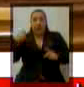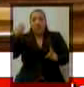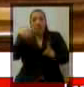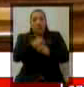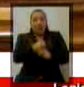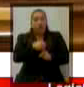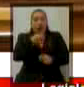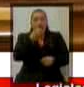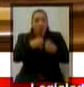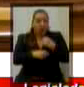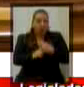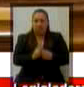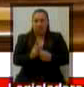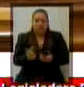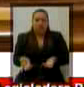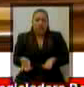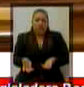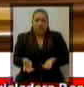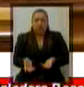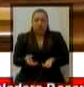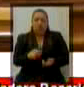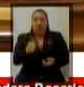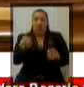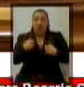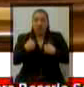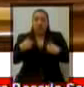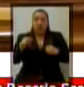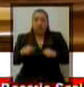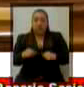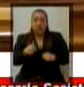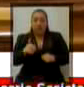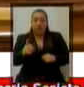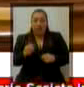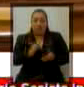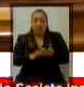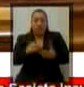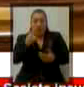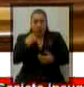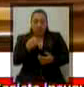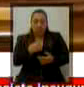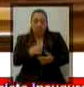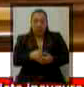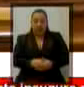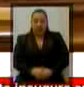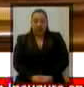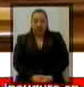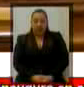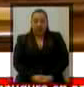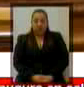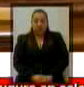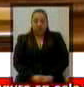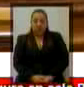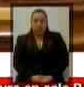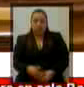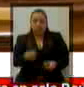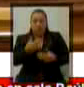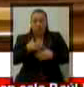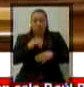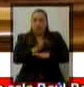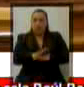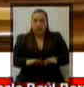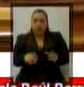otro simio, ¿no? Es decir, los animales superiores, con excepción del hombre, son relativamente pacíficos.